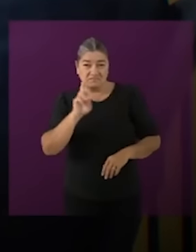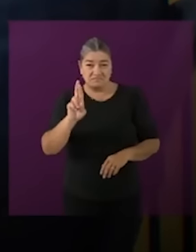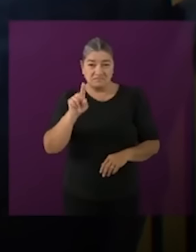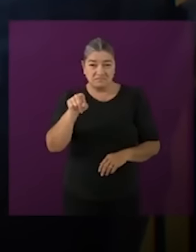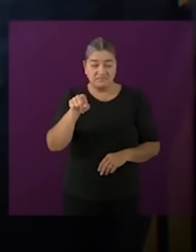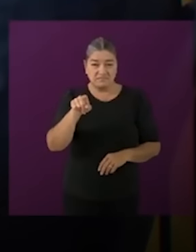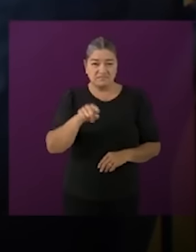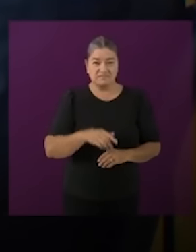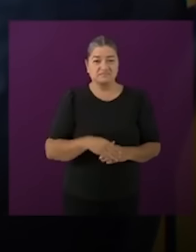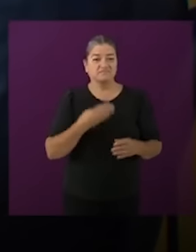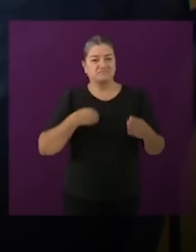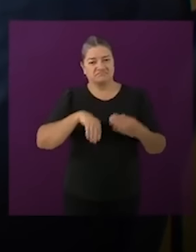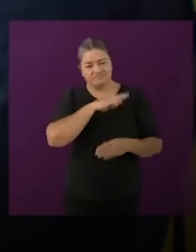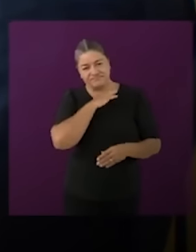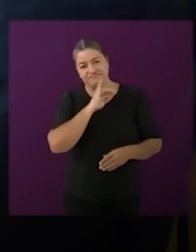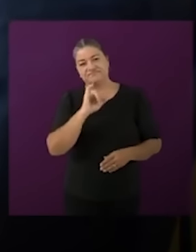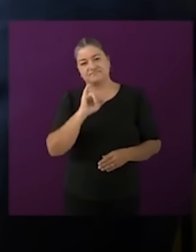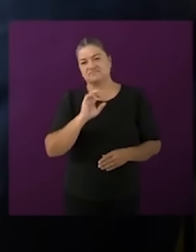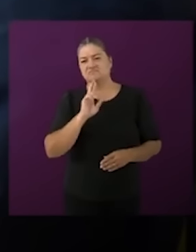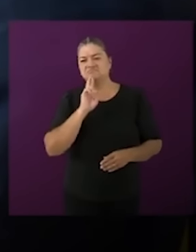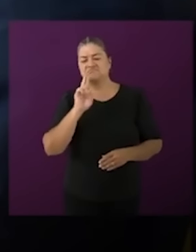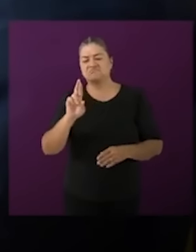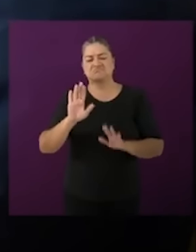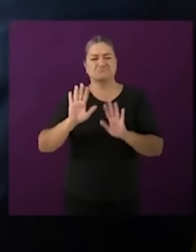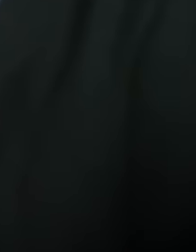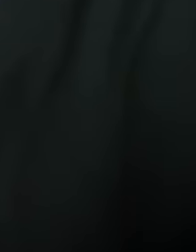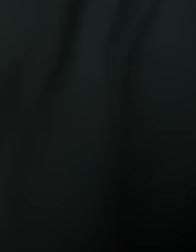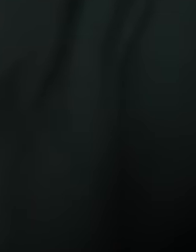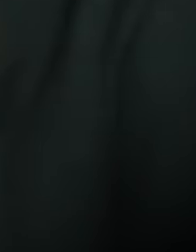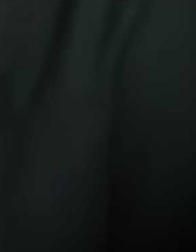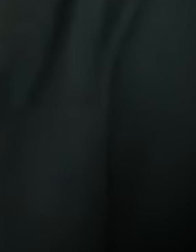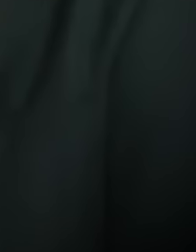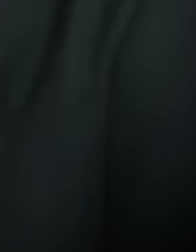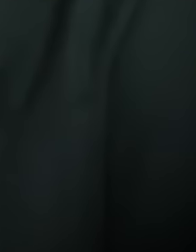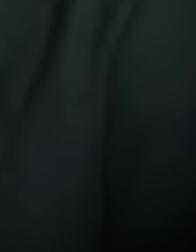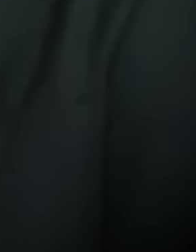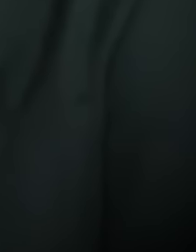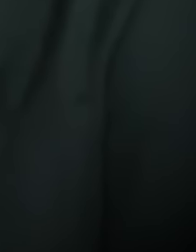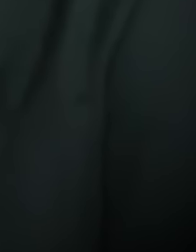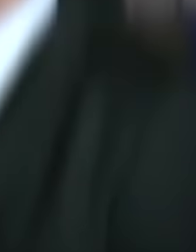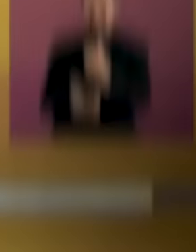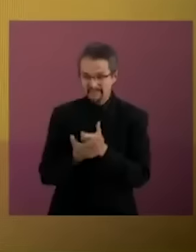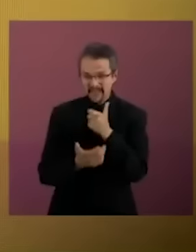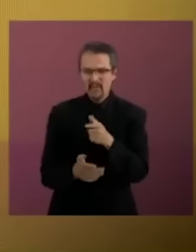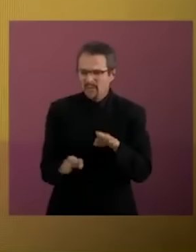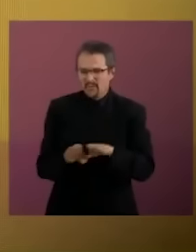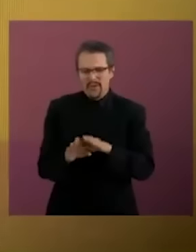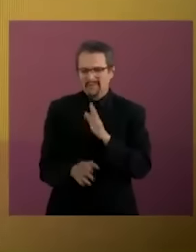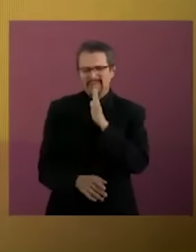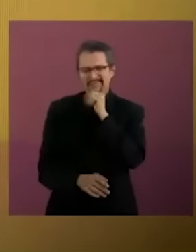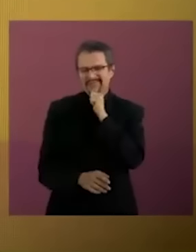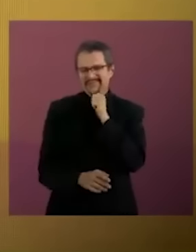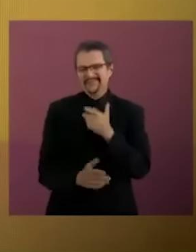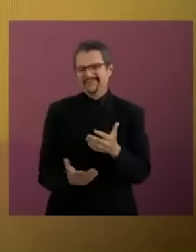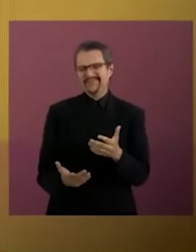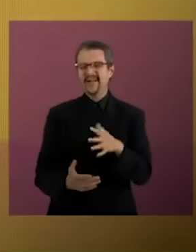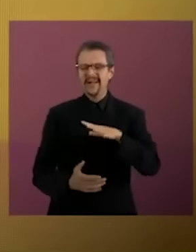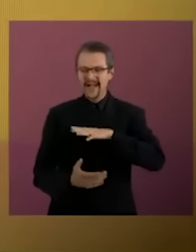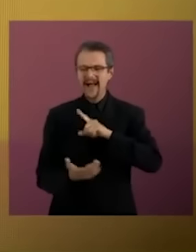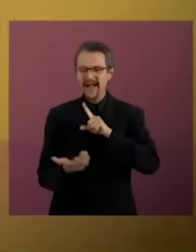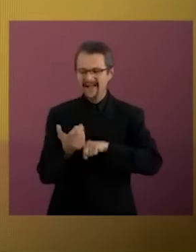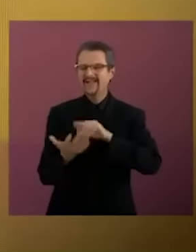de un juego de dimes y diretes que solo favorece al partido en el poder. Aquí hay un caso